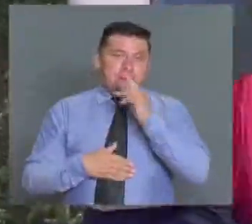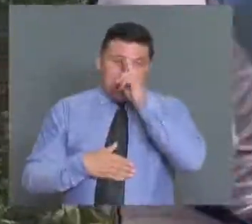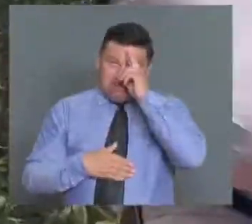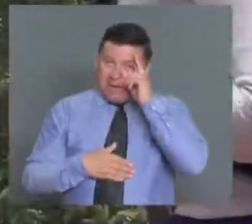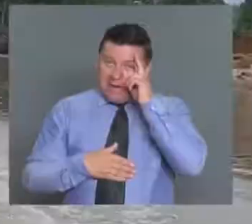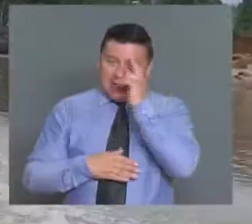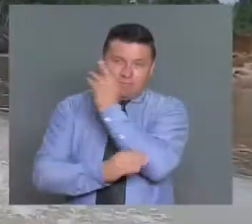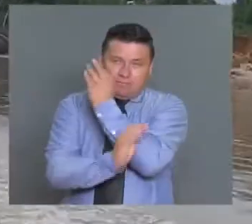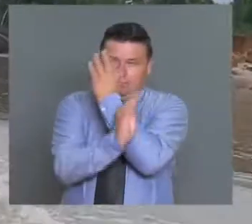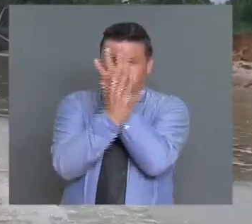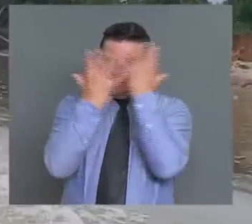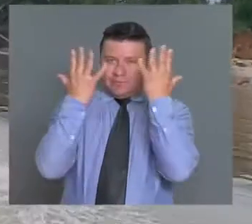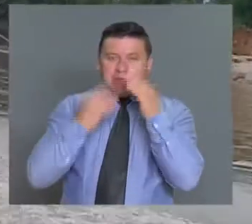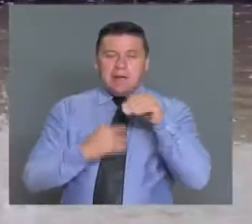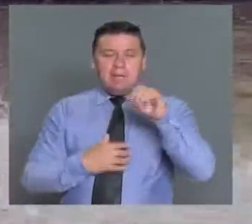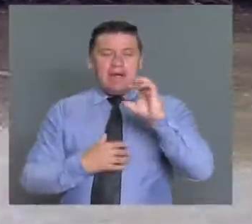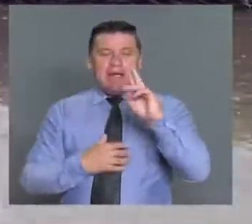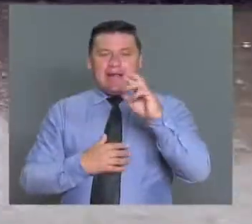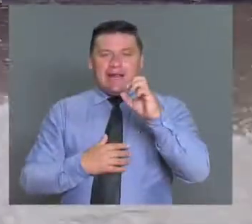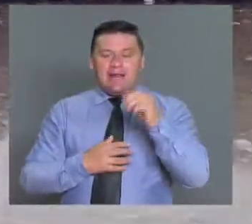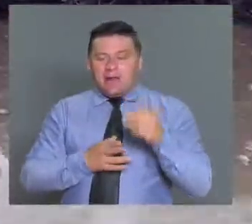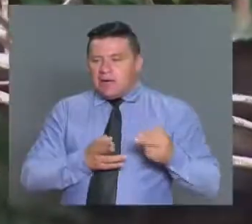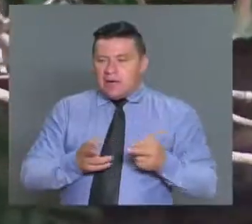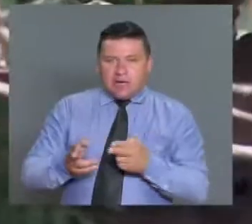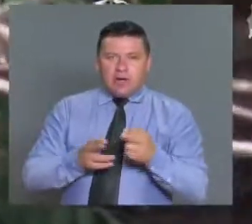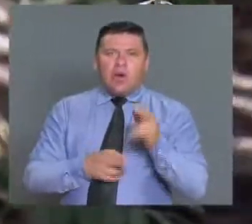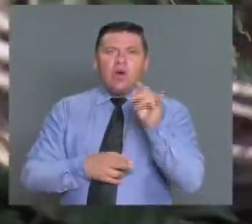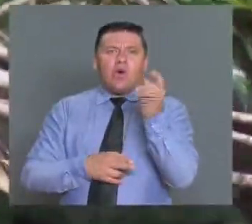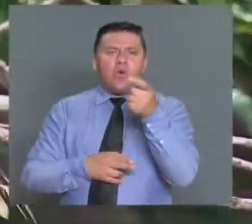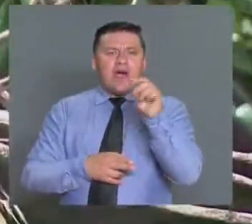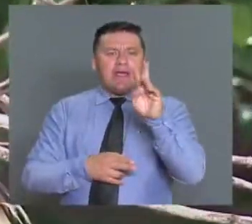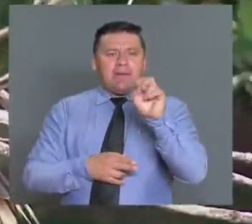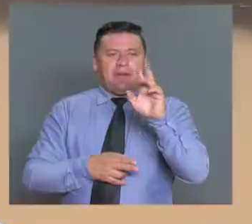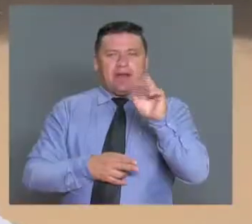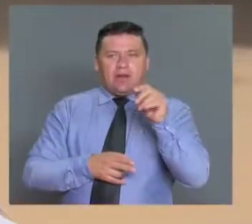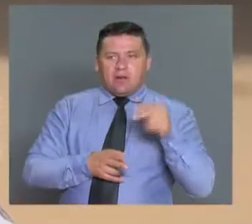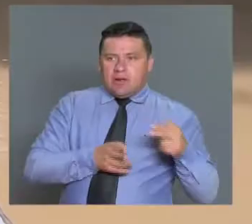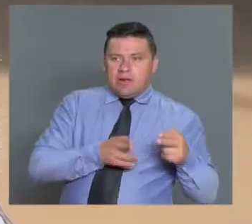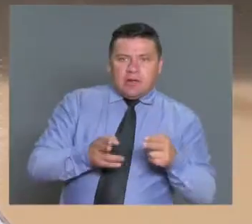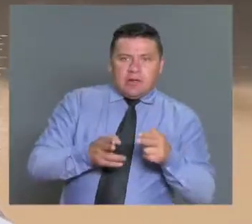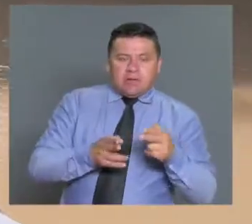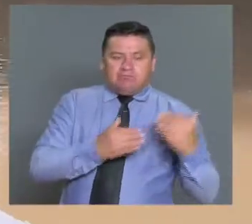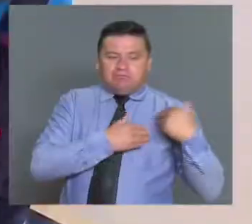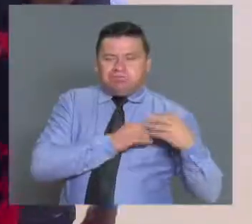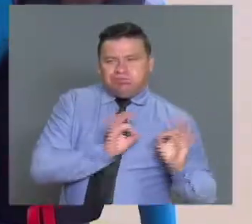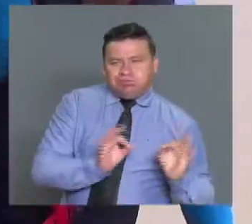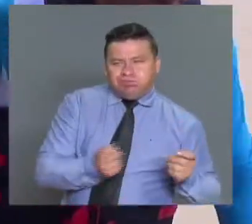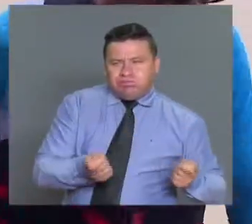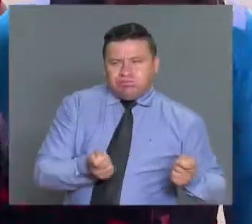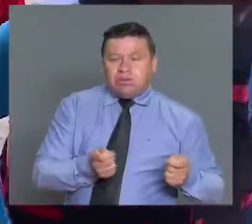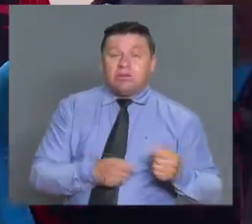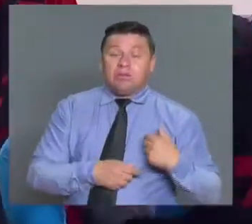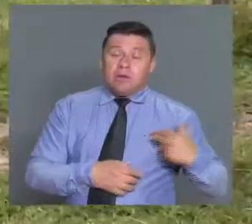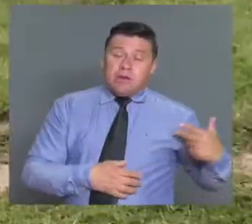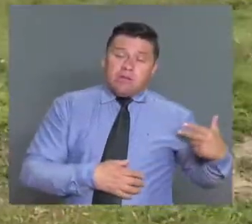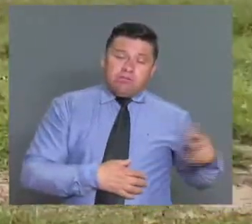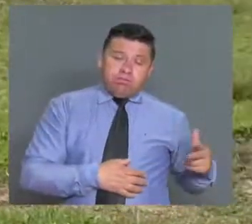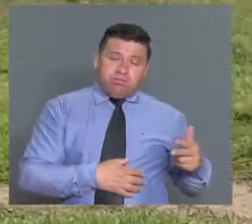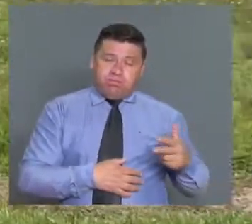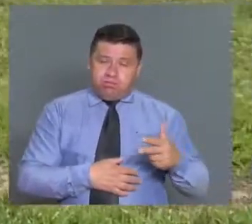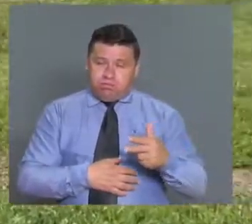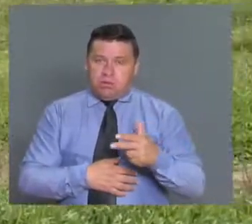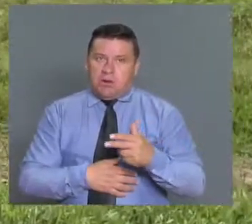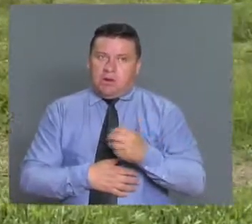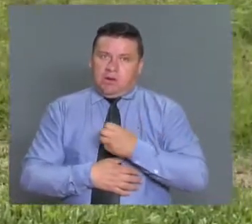de la Macarena y el recorrido por el río Guayabero son los encargados de maravillar a sus visitantes. Durante nuestro recorrido también contamos